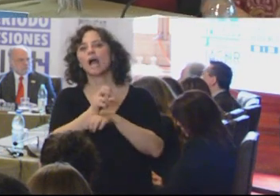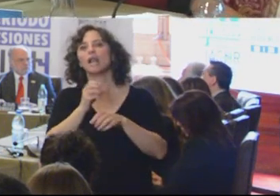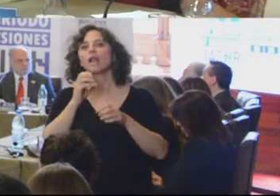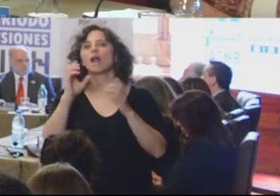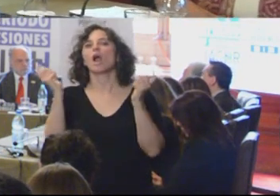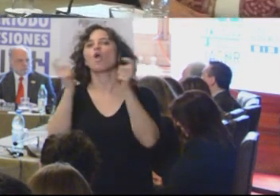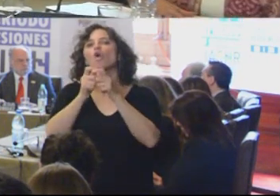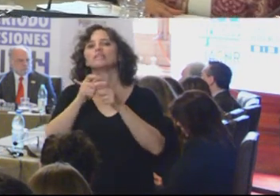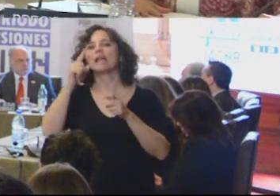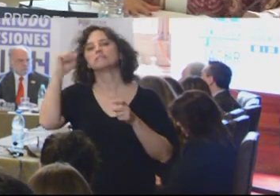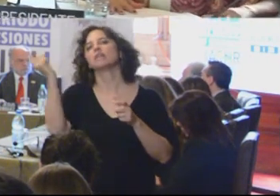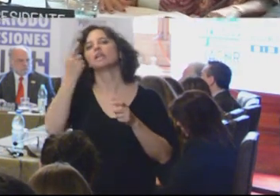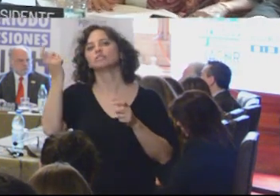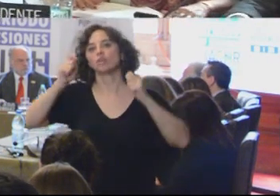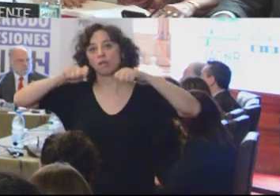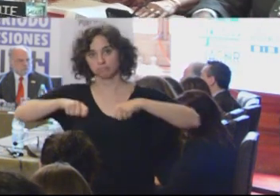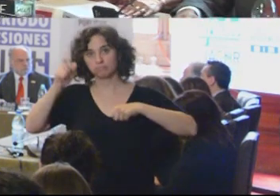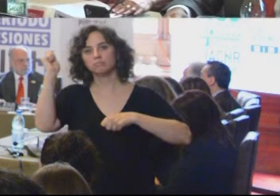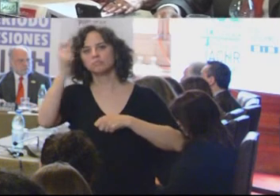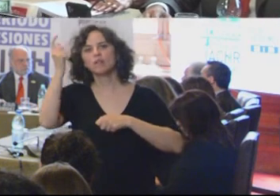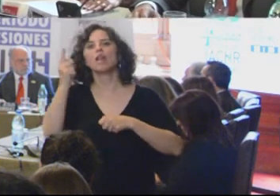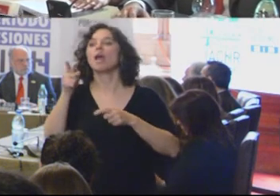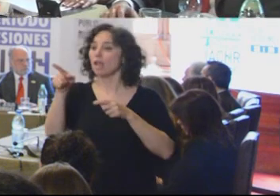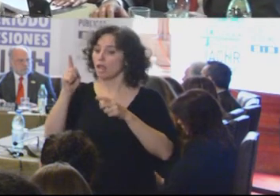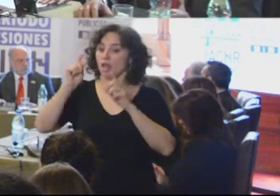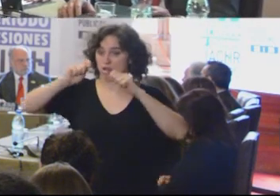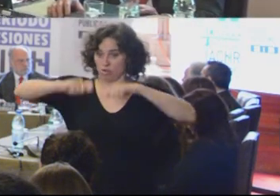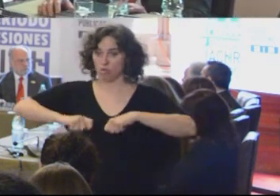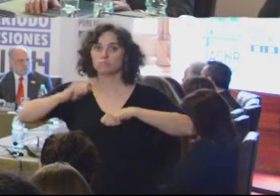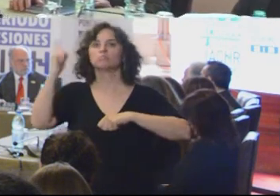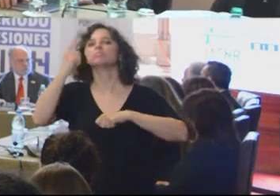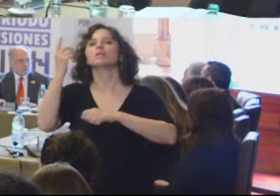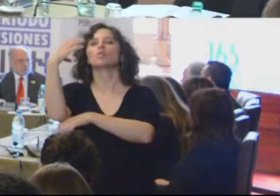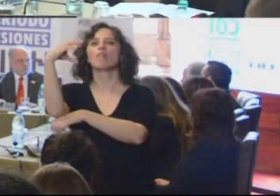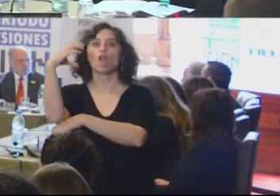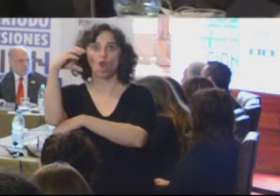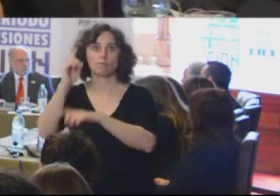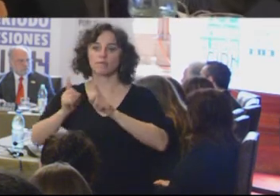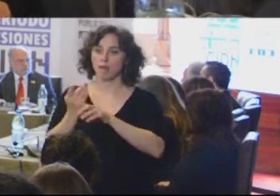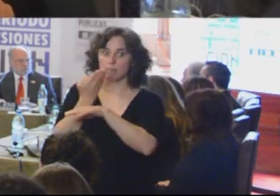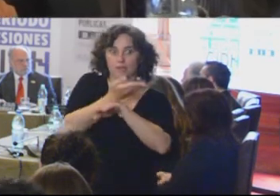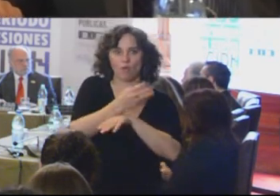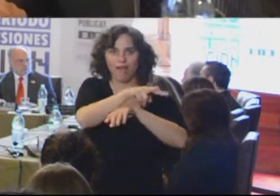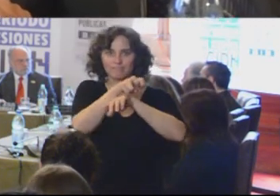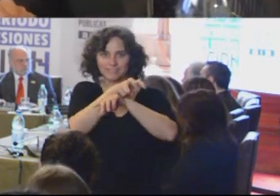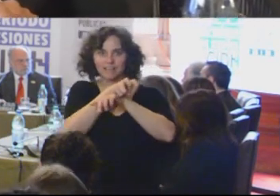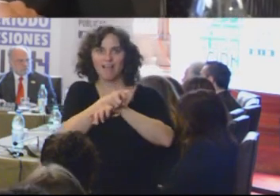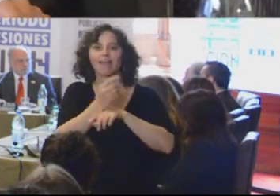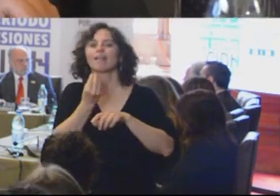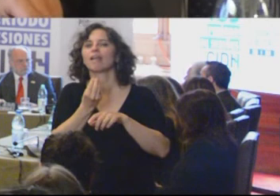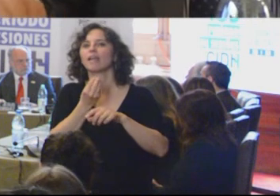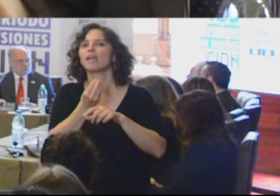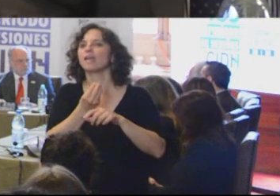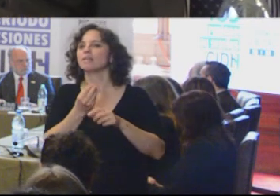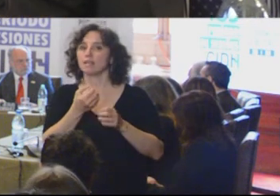si en efecto porque la misma corte constitucional de colombia le pidió a la fiscal que se